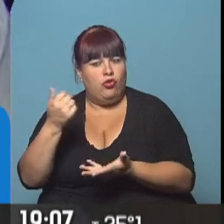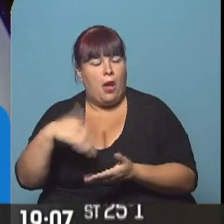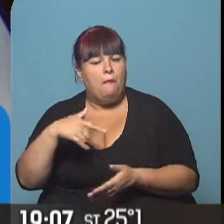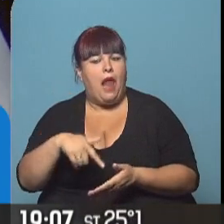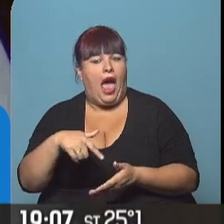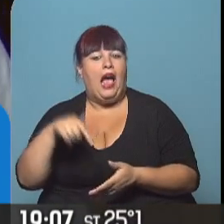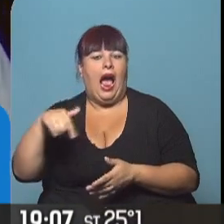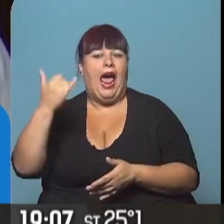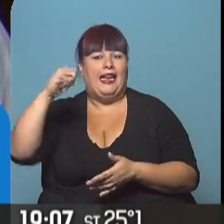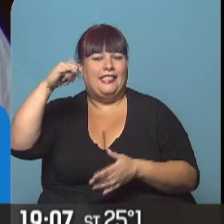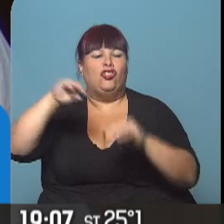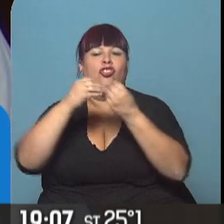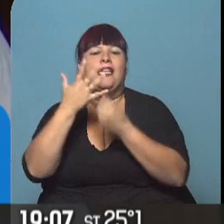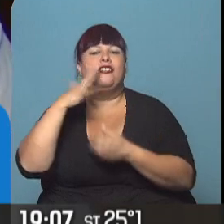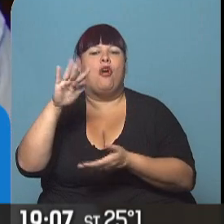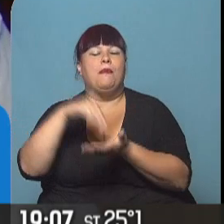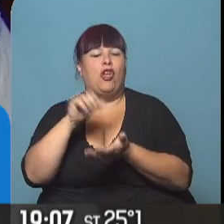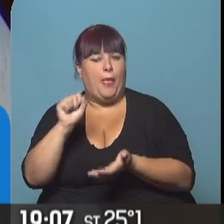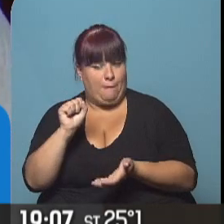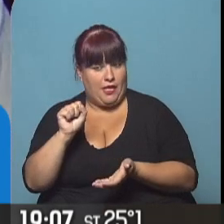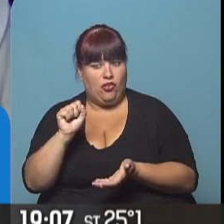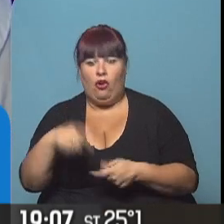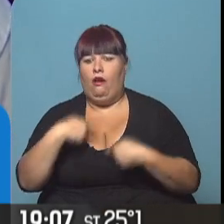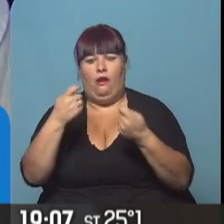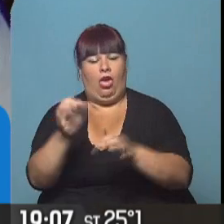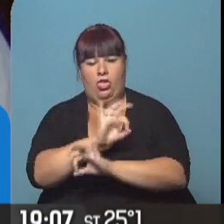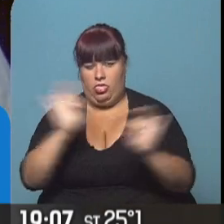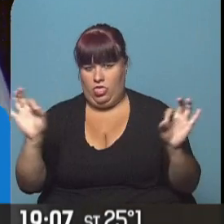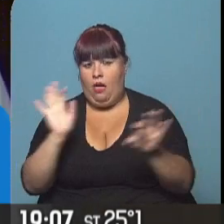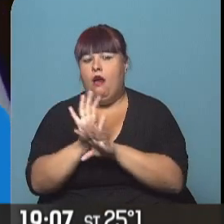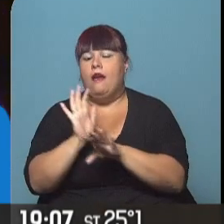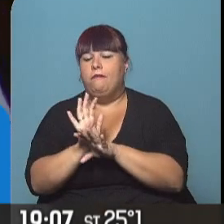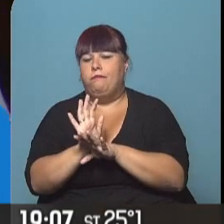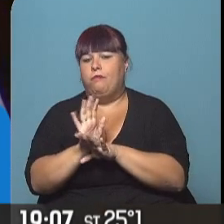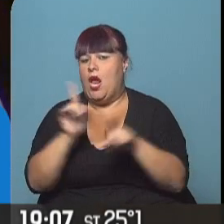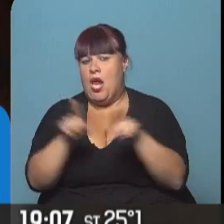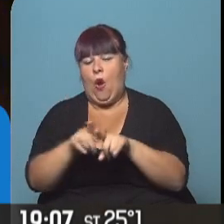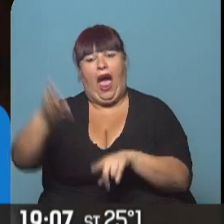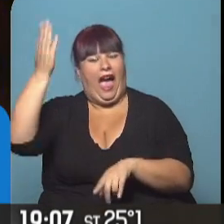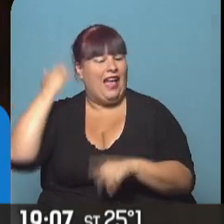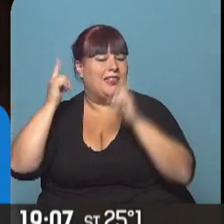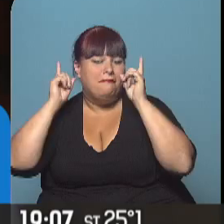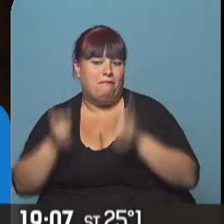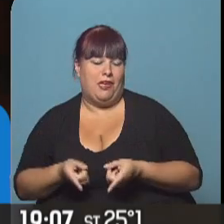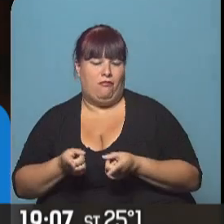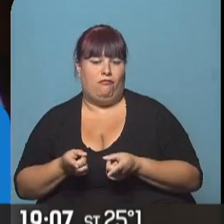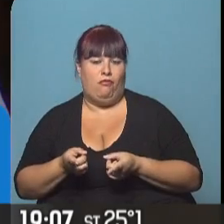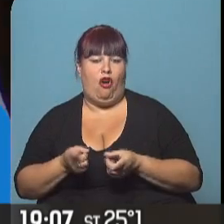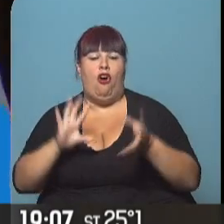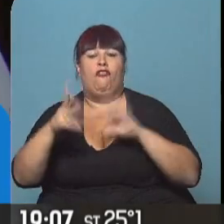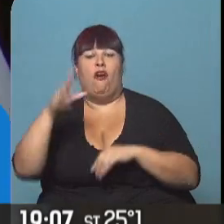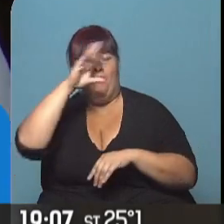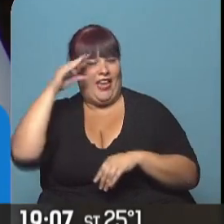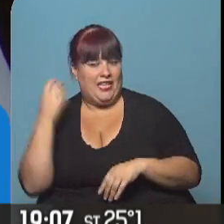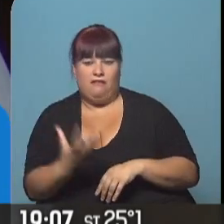hoy con intereses son 5.000 millones de pesos, no fue entregado, casi diríamos en espejo con lo que había sido la actitud de